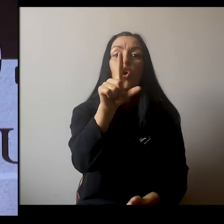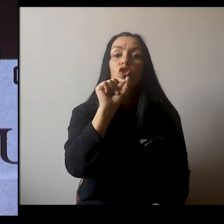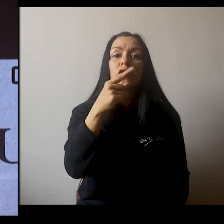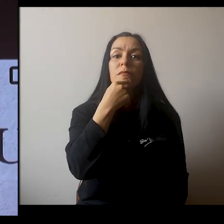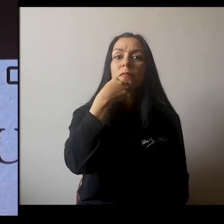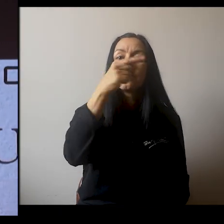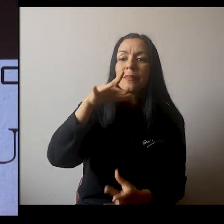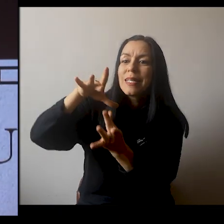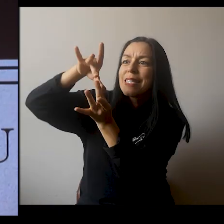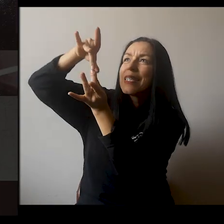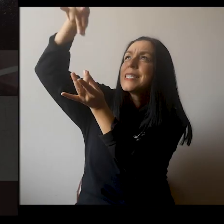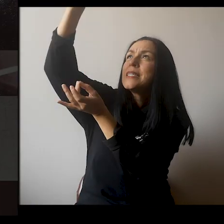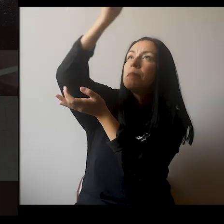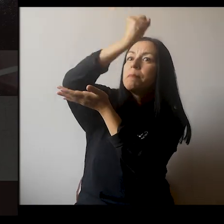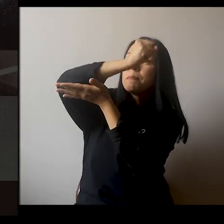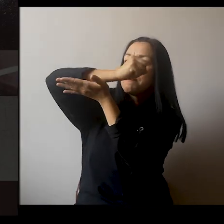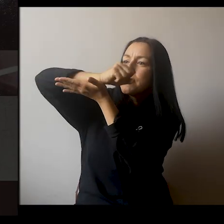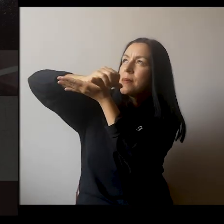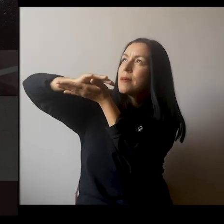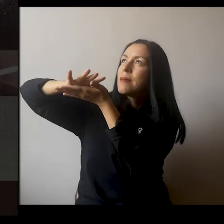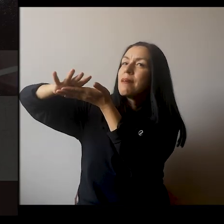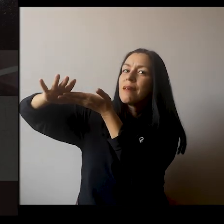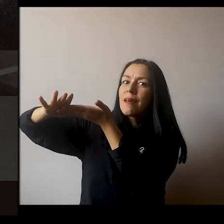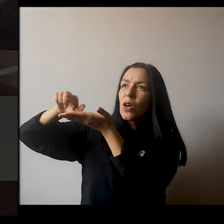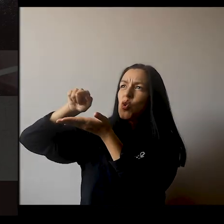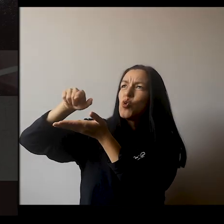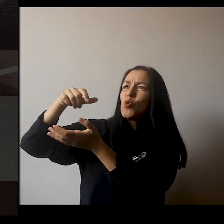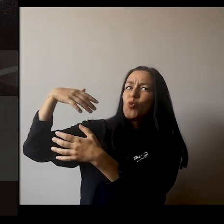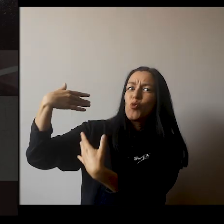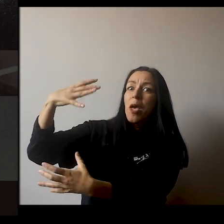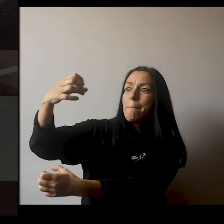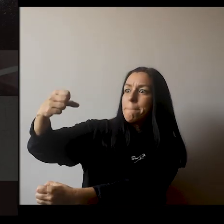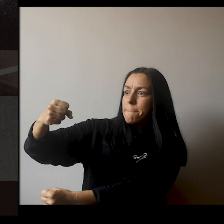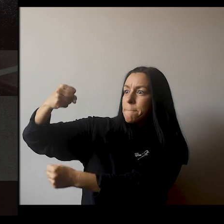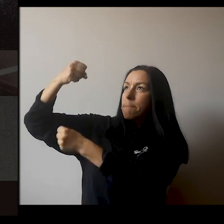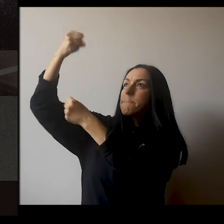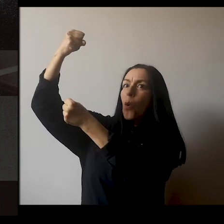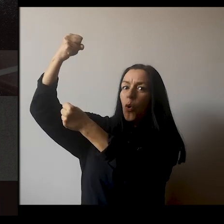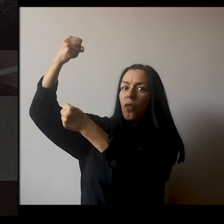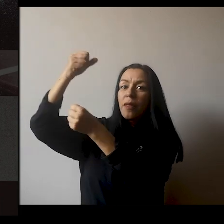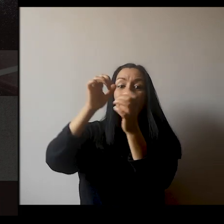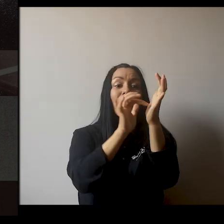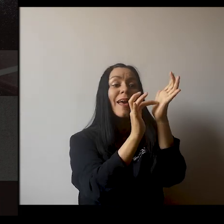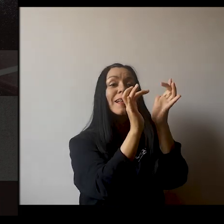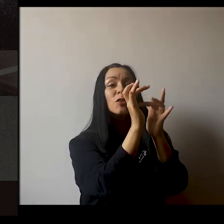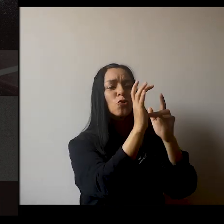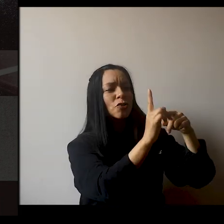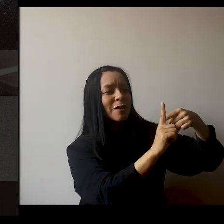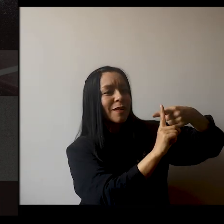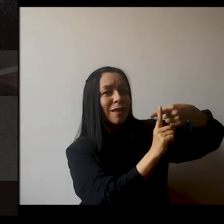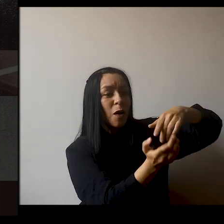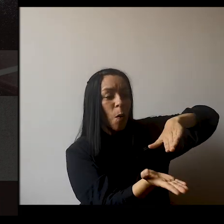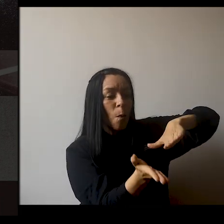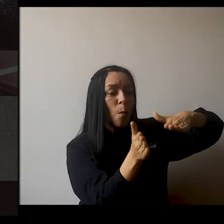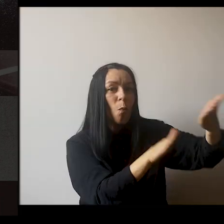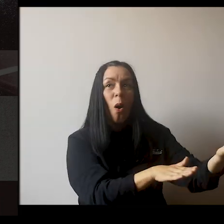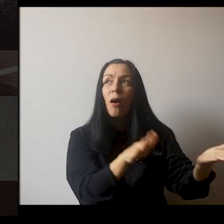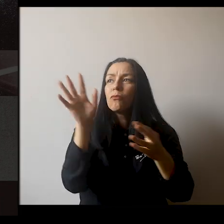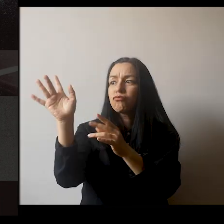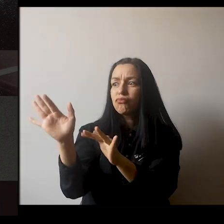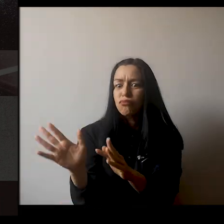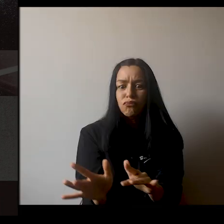11. El Espíritu de Dios, quien levantó a Jesús de la